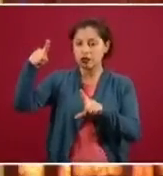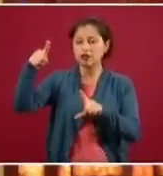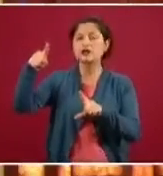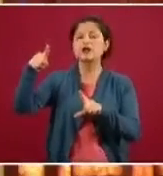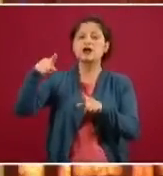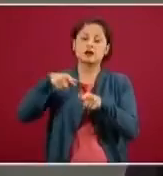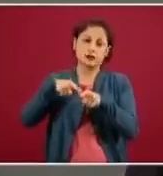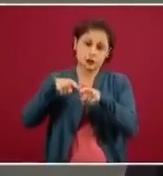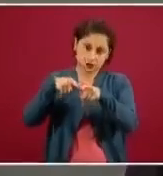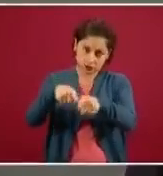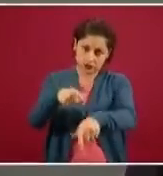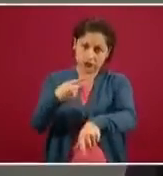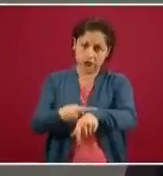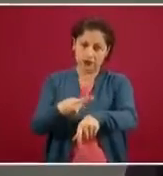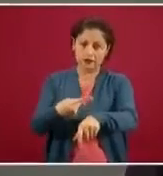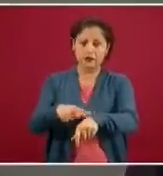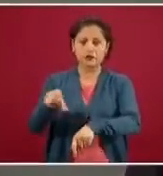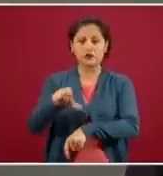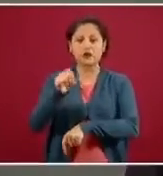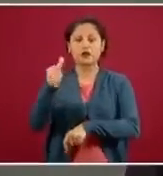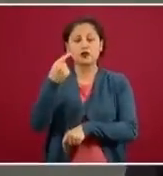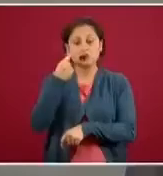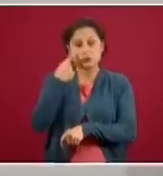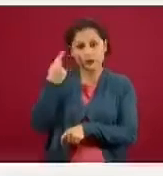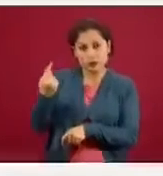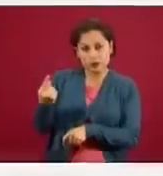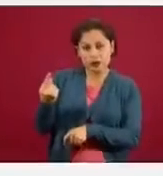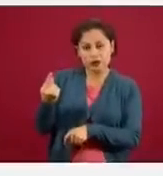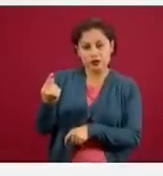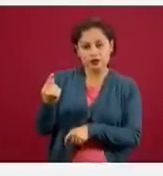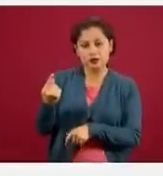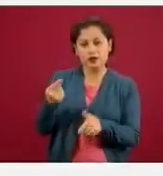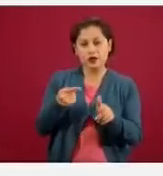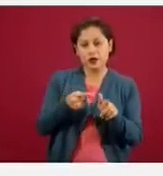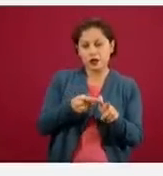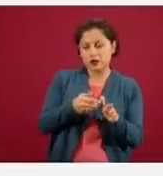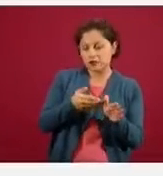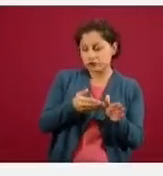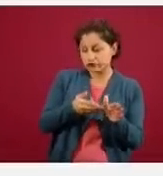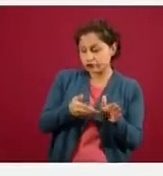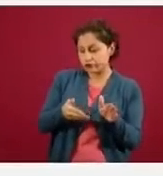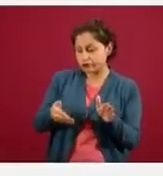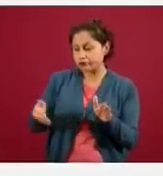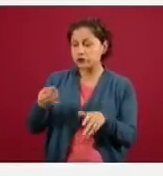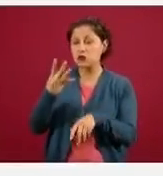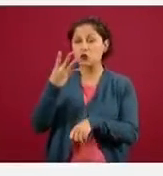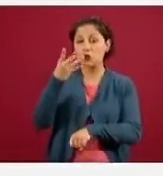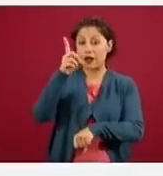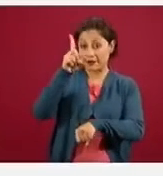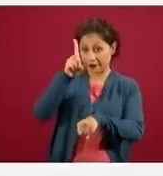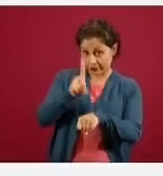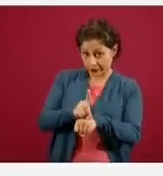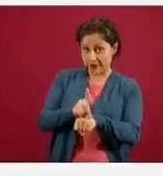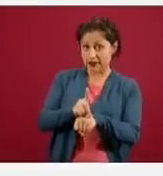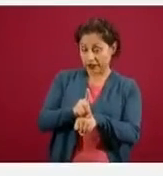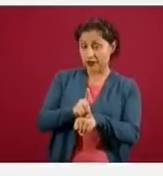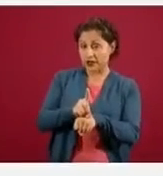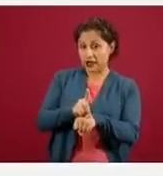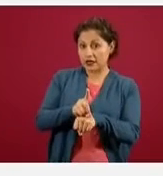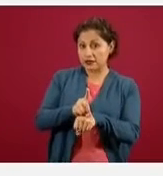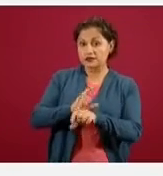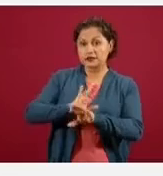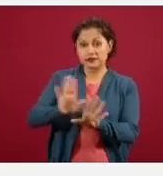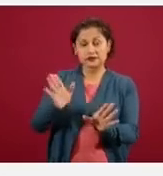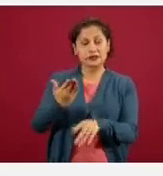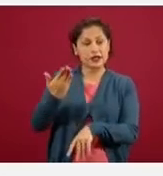los casos incidentes, pues bueno, ya tenemos unos 4 días en donde esa tendencia que veíamos que se estaba